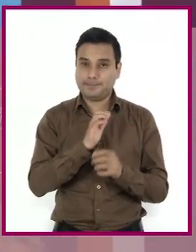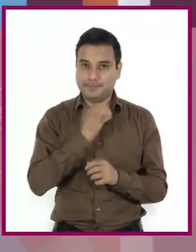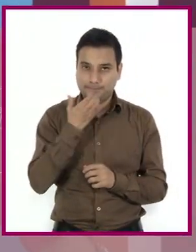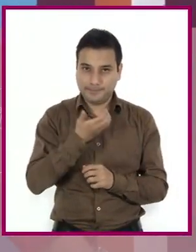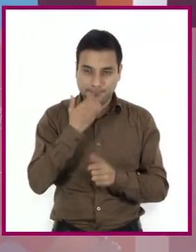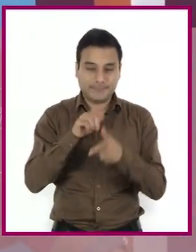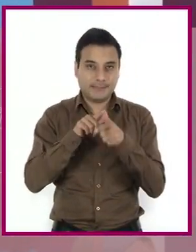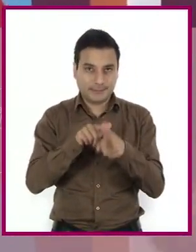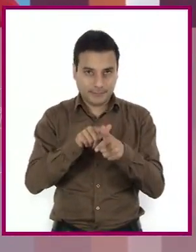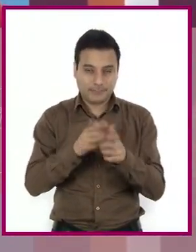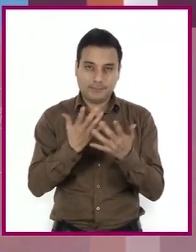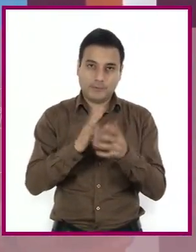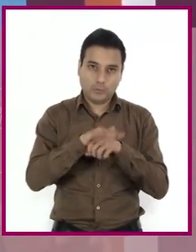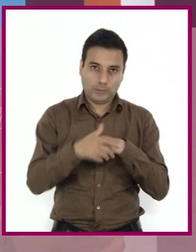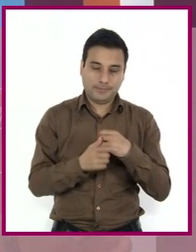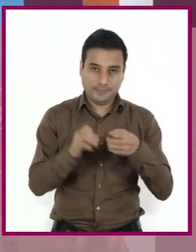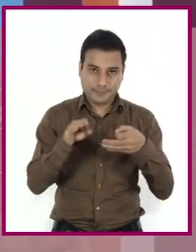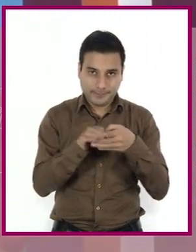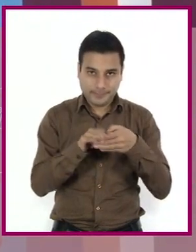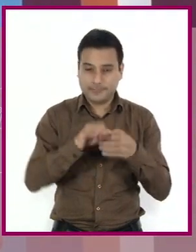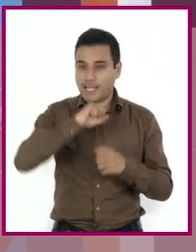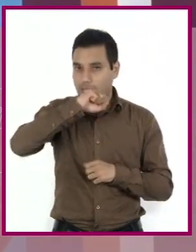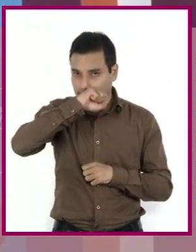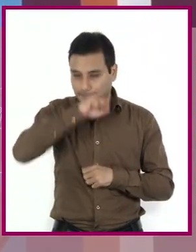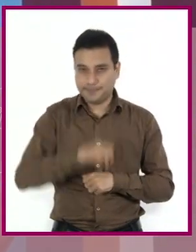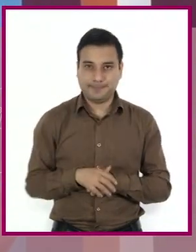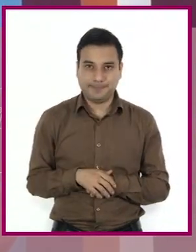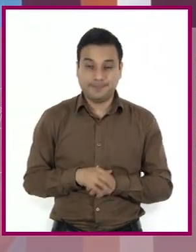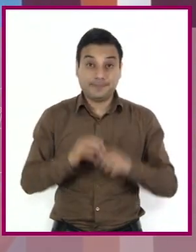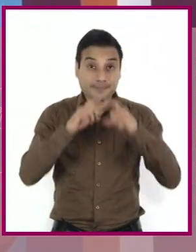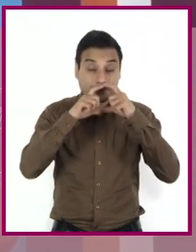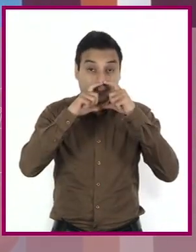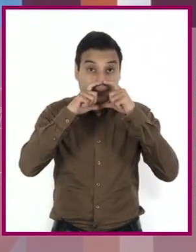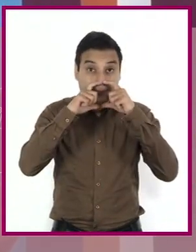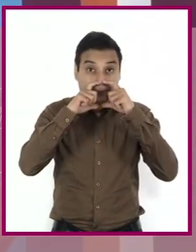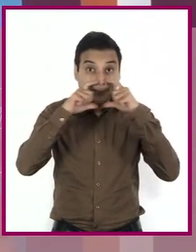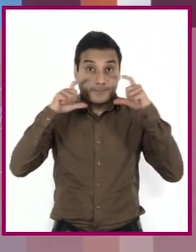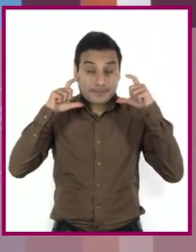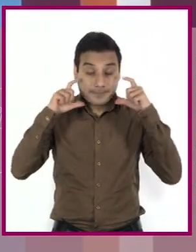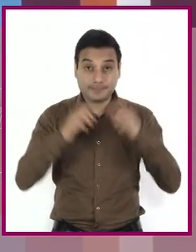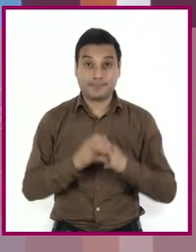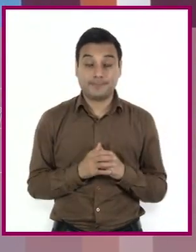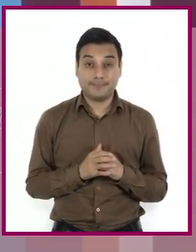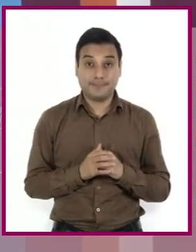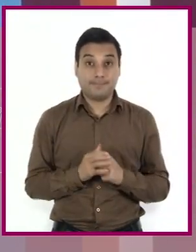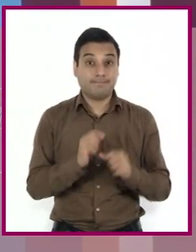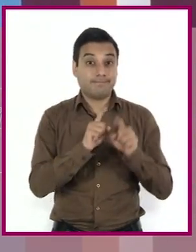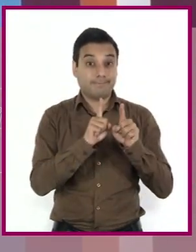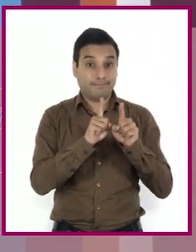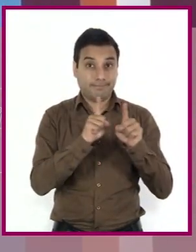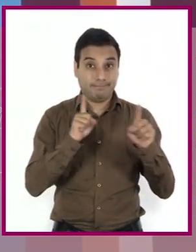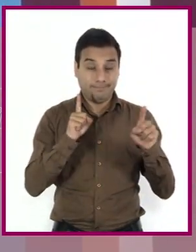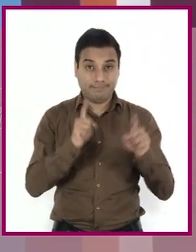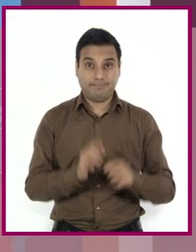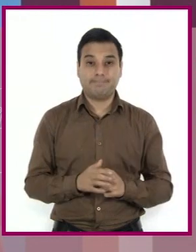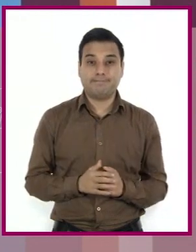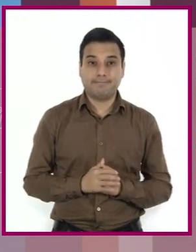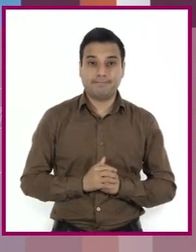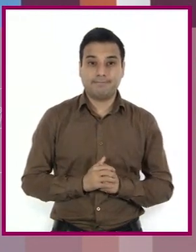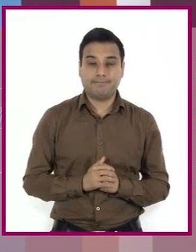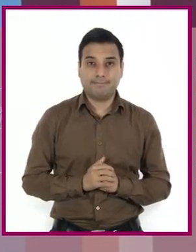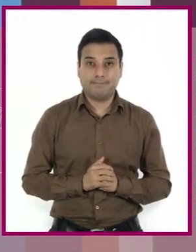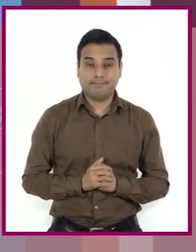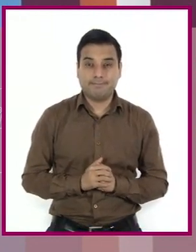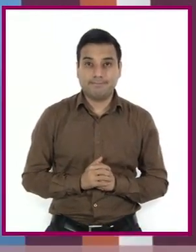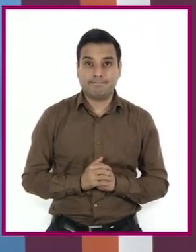constantemente, usar el estornudo de etiqueta, portar correctamente el cubrebocas, mantener la sana distancia y, si